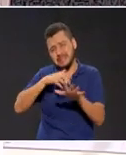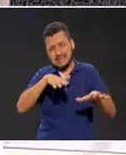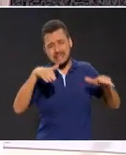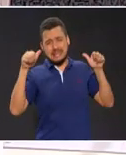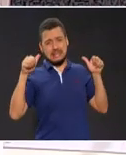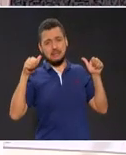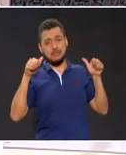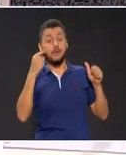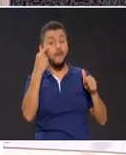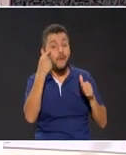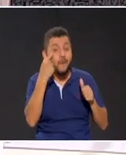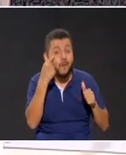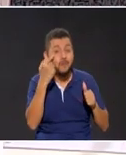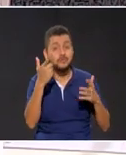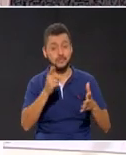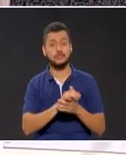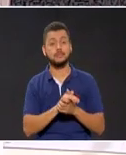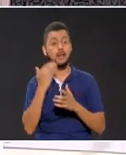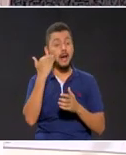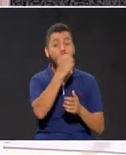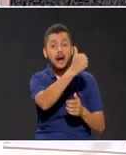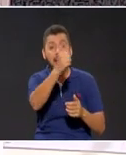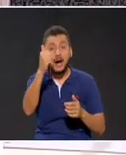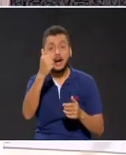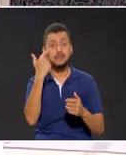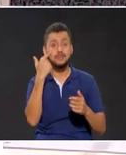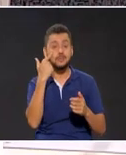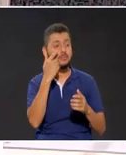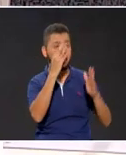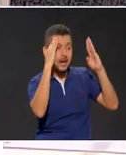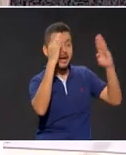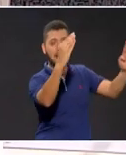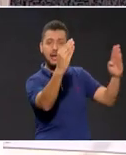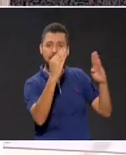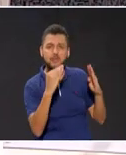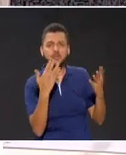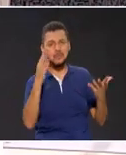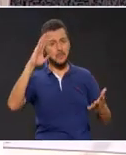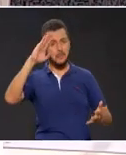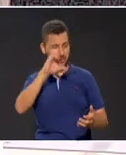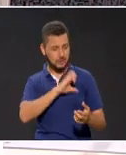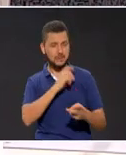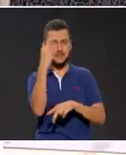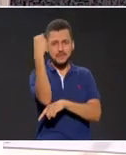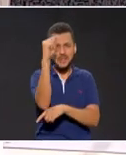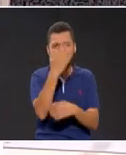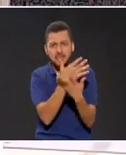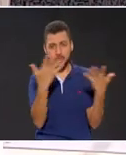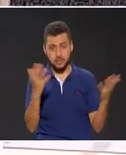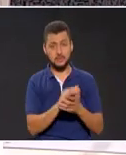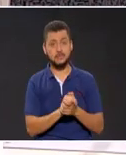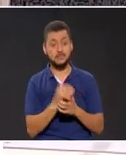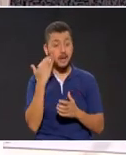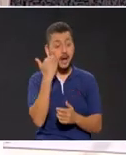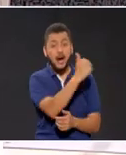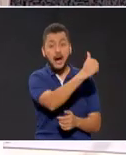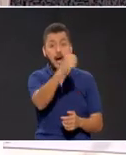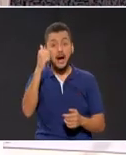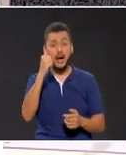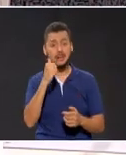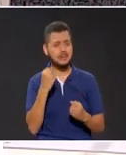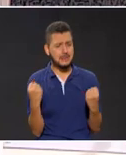de atención en donde no se revictimicen. Porque es que muchas veces hay un subregistro enorme, porque las mujeres no se atreven a